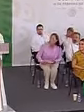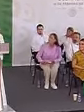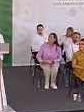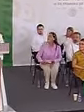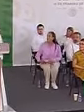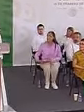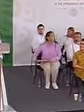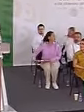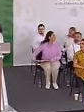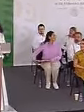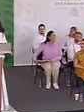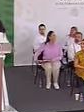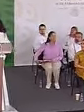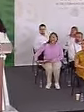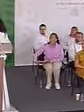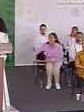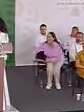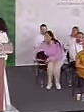secretaria.